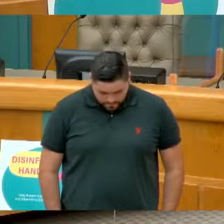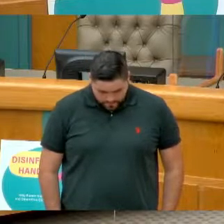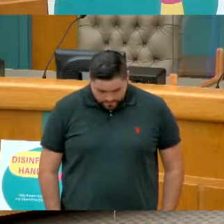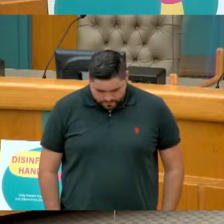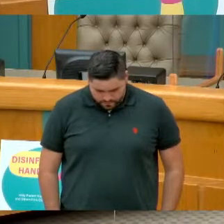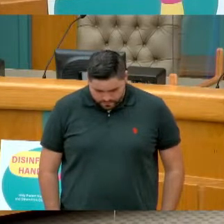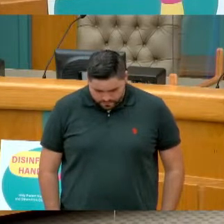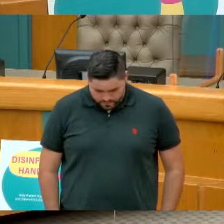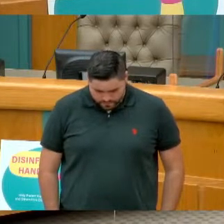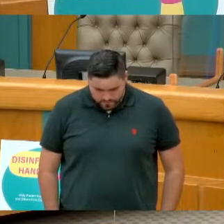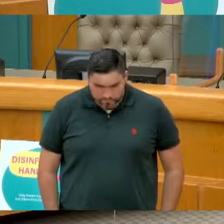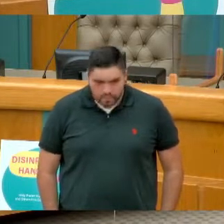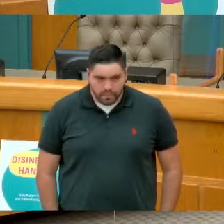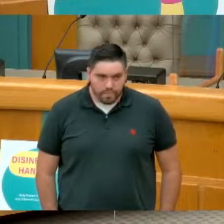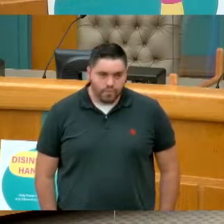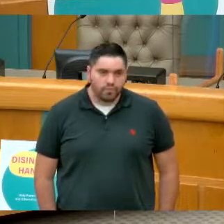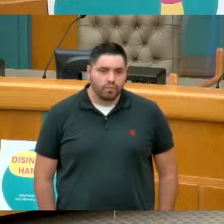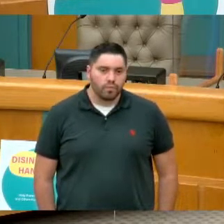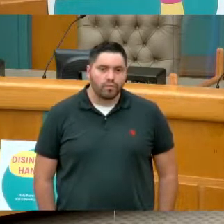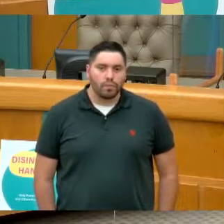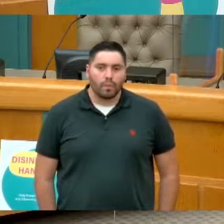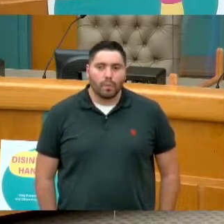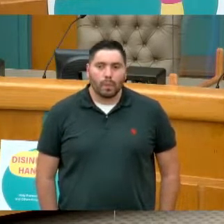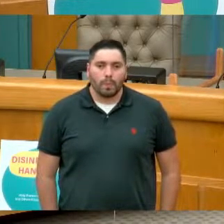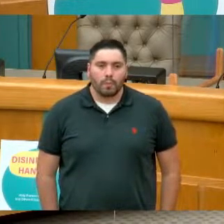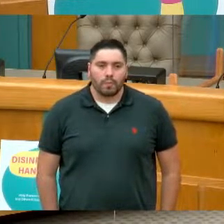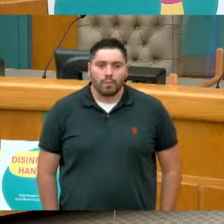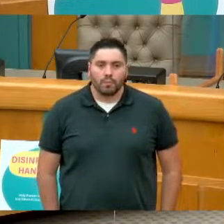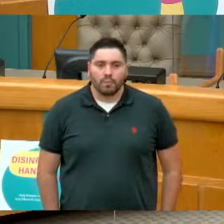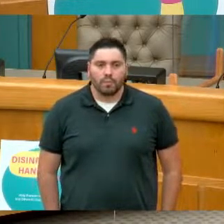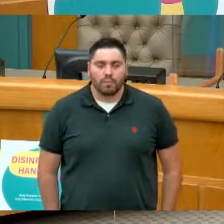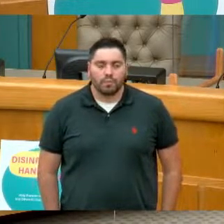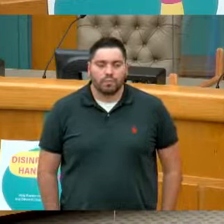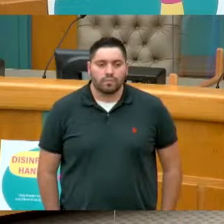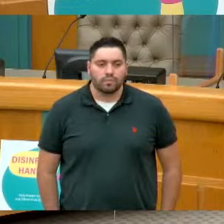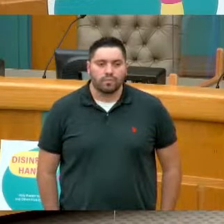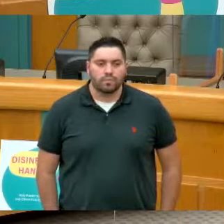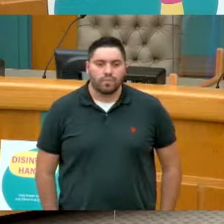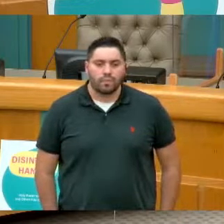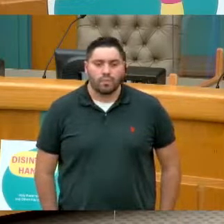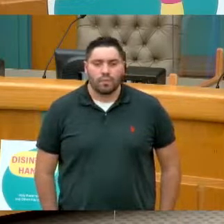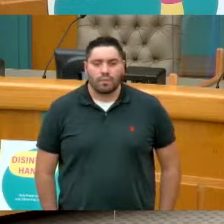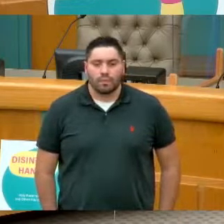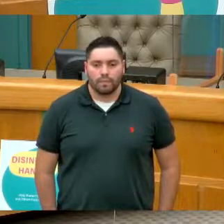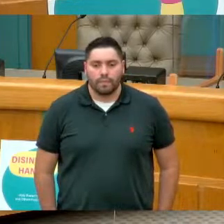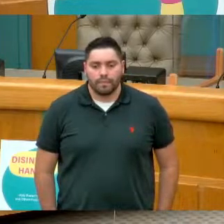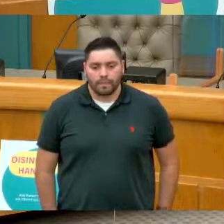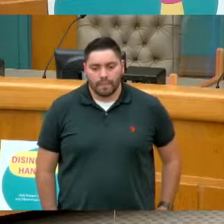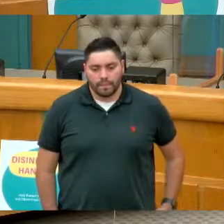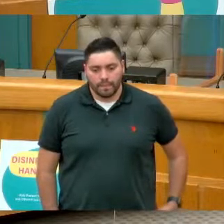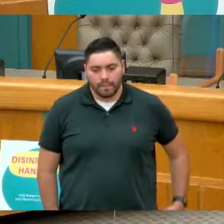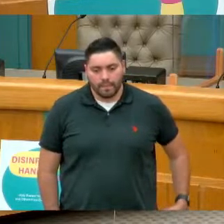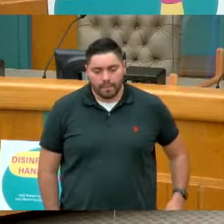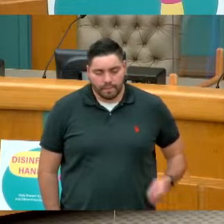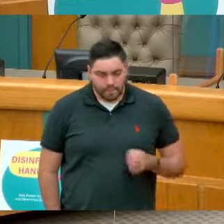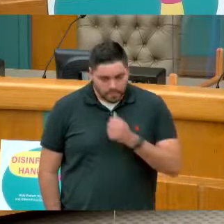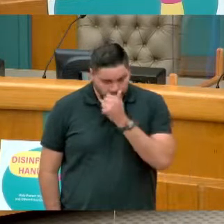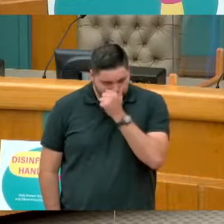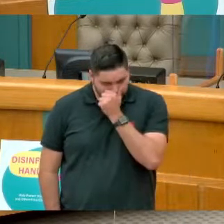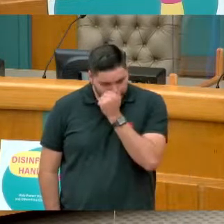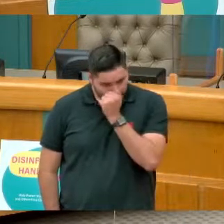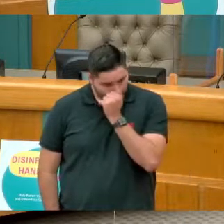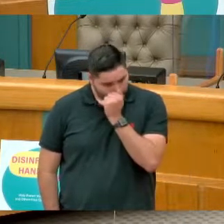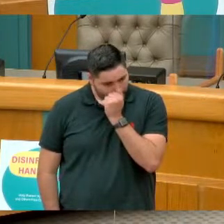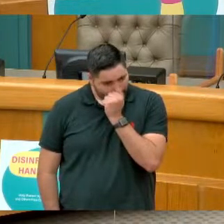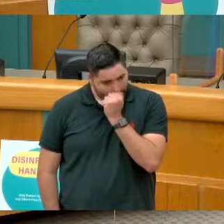cosas, buzones de votación, educación de votantes no partidista, equipo de protección personal, personal temporal, materiales de votación en idiomas